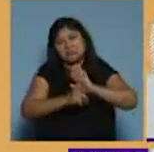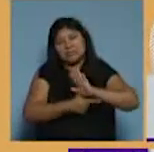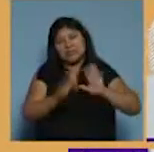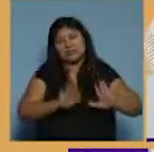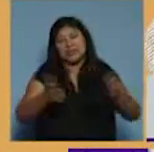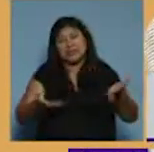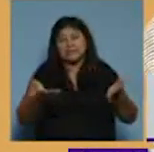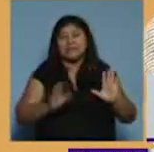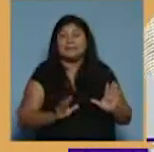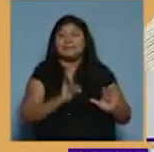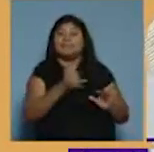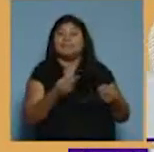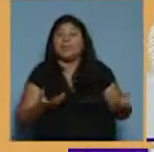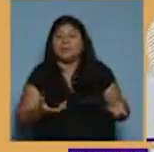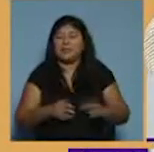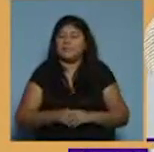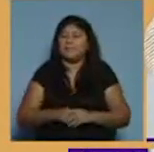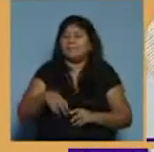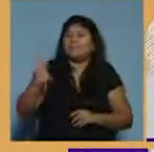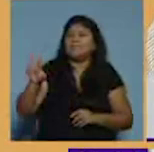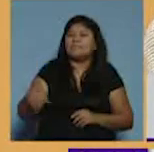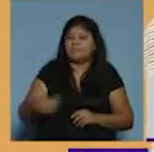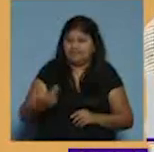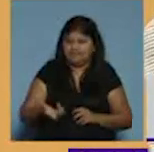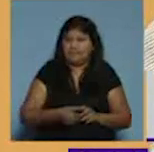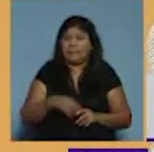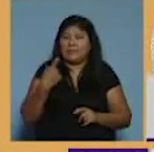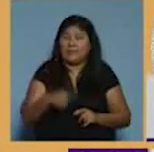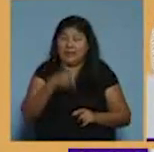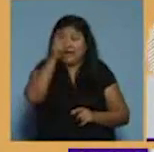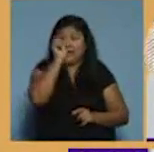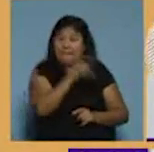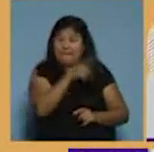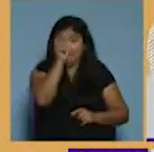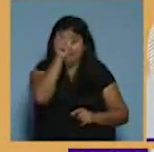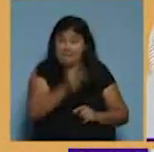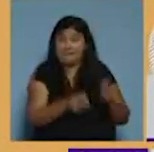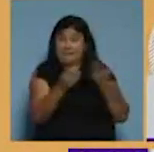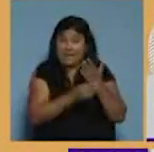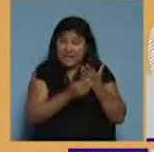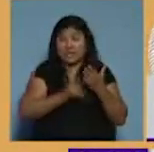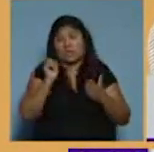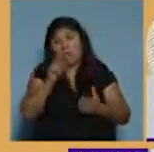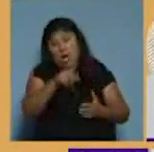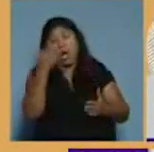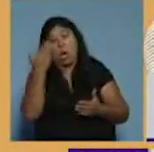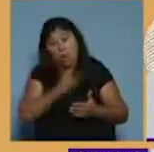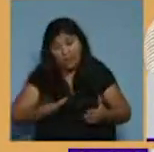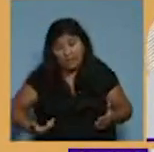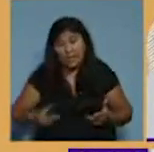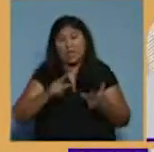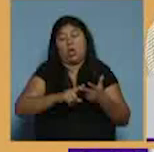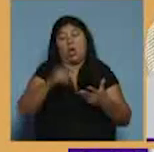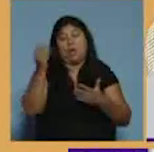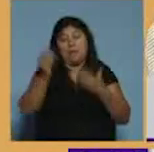bisagra el propio ministro bueno el propio gobernador de la provincia de jujuy gerardo morales pero también el ministro de